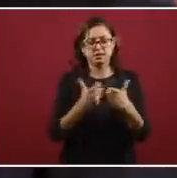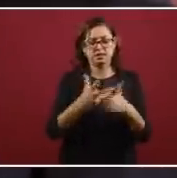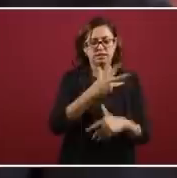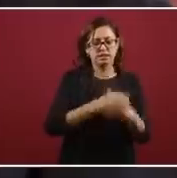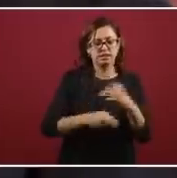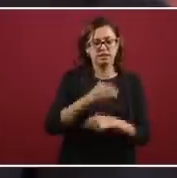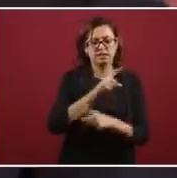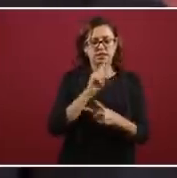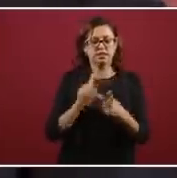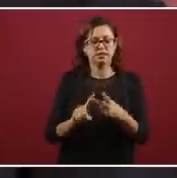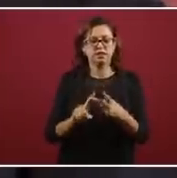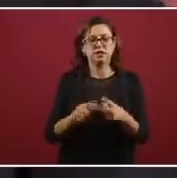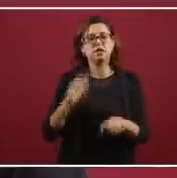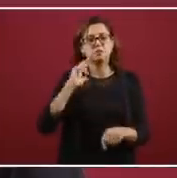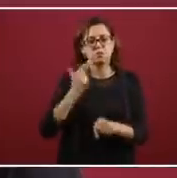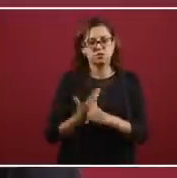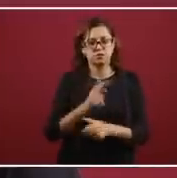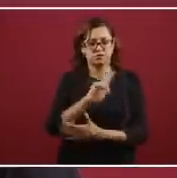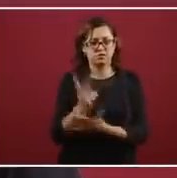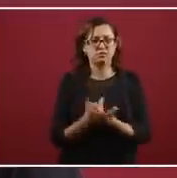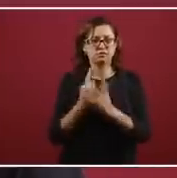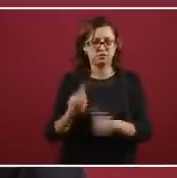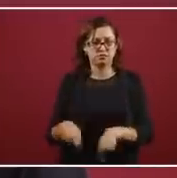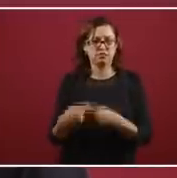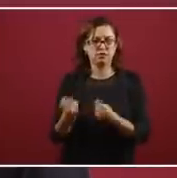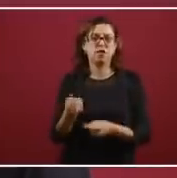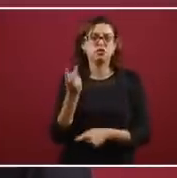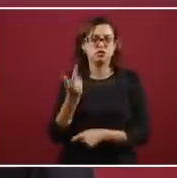encargada de este programa.